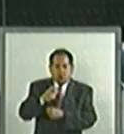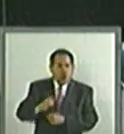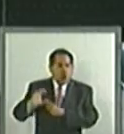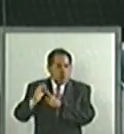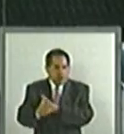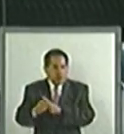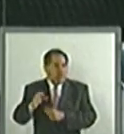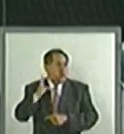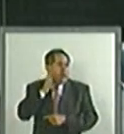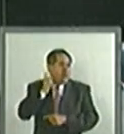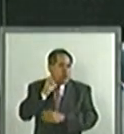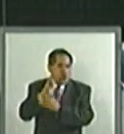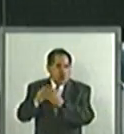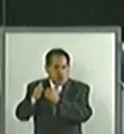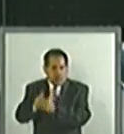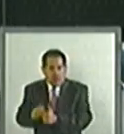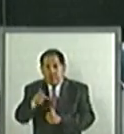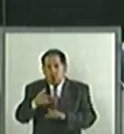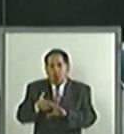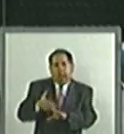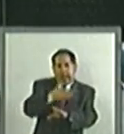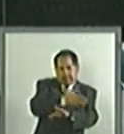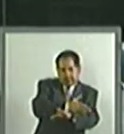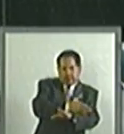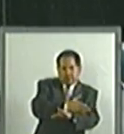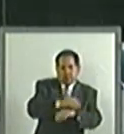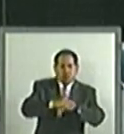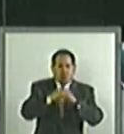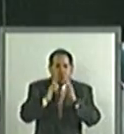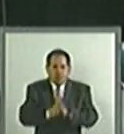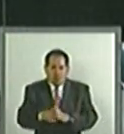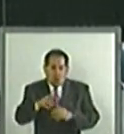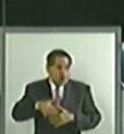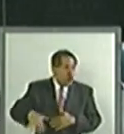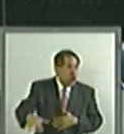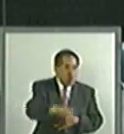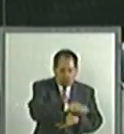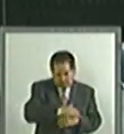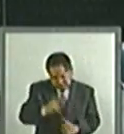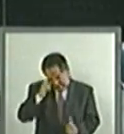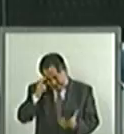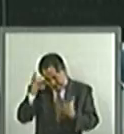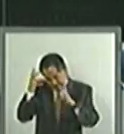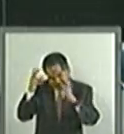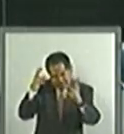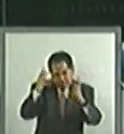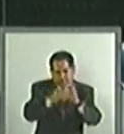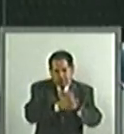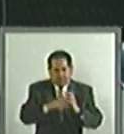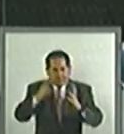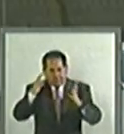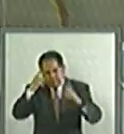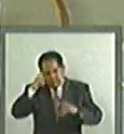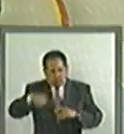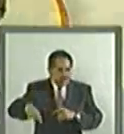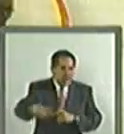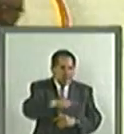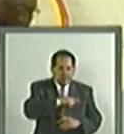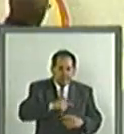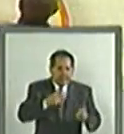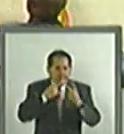la Comisión Permanente, pero antes le pediría a la Asamblea que les demos un fuerte aplauso a todos nuestros invitados que nos honran el día.